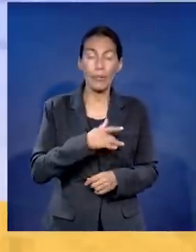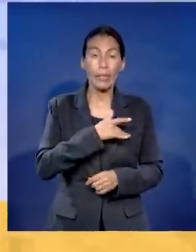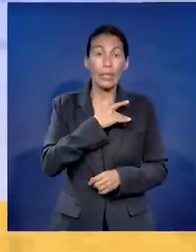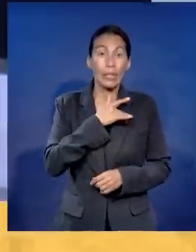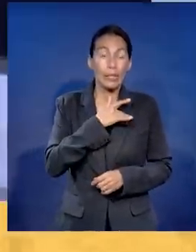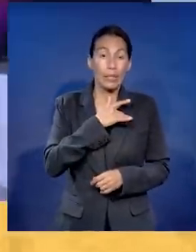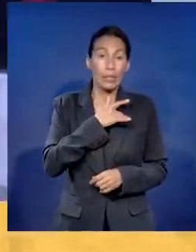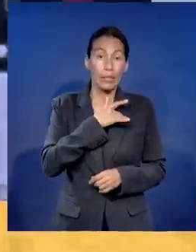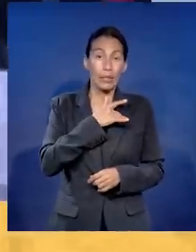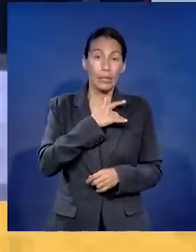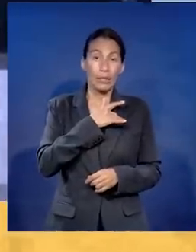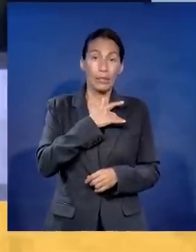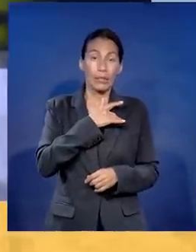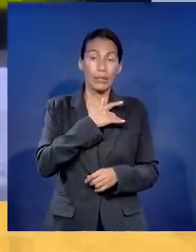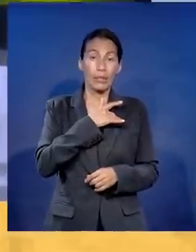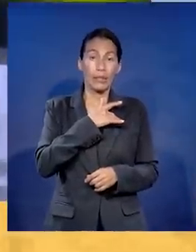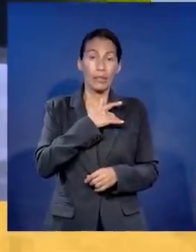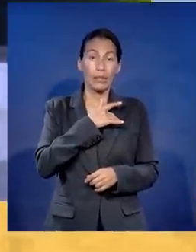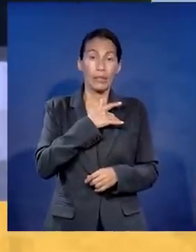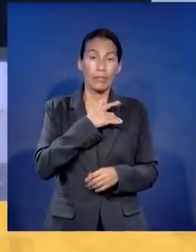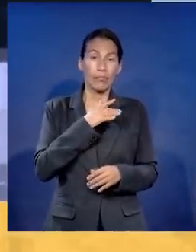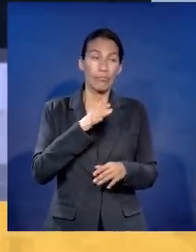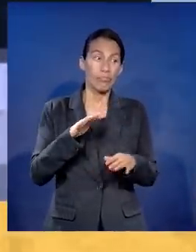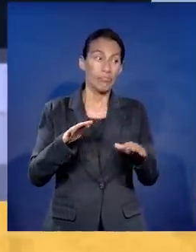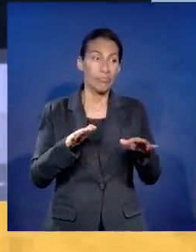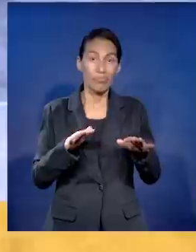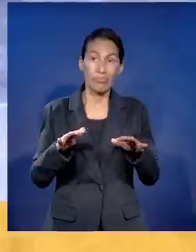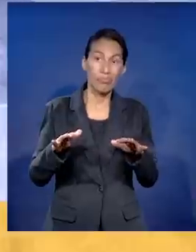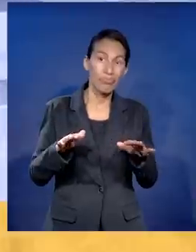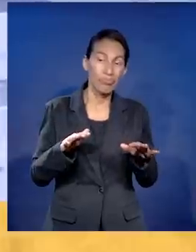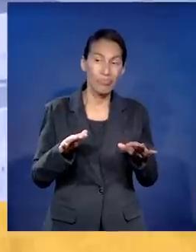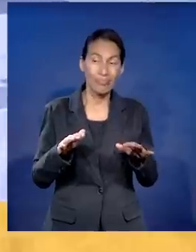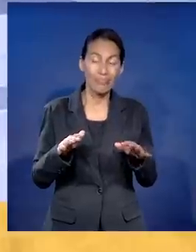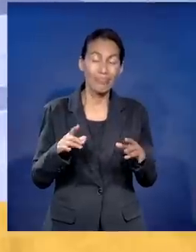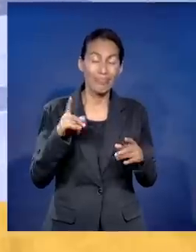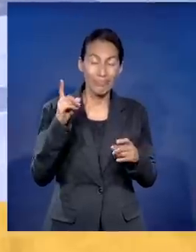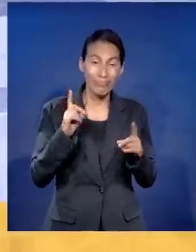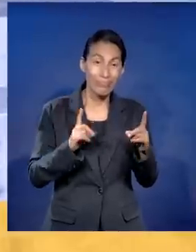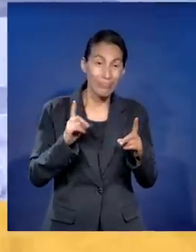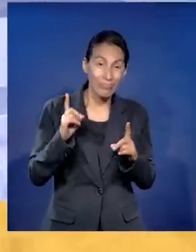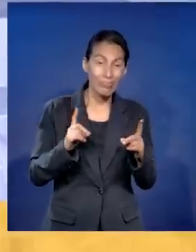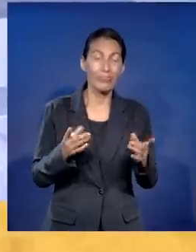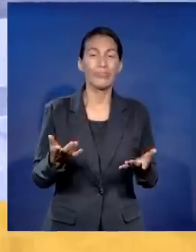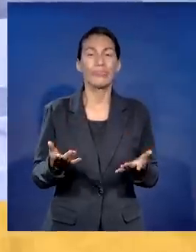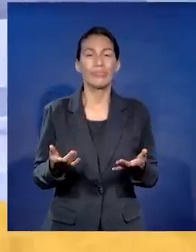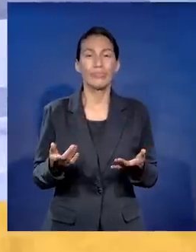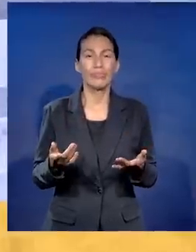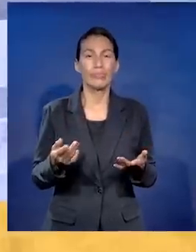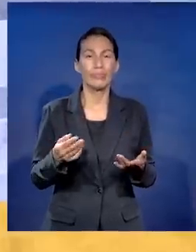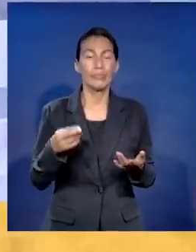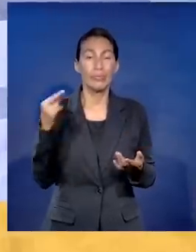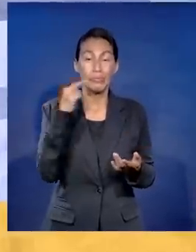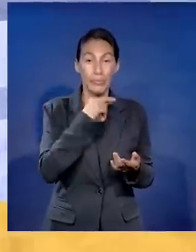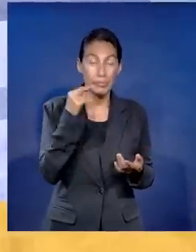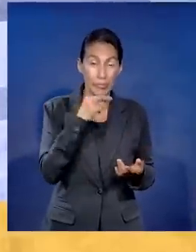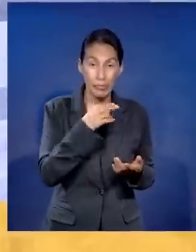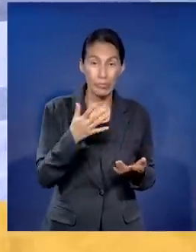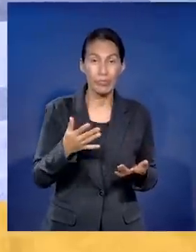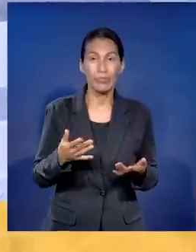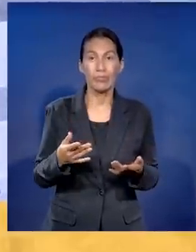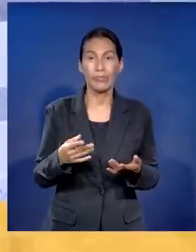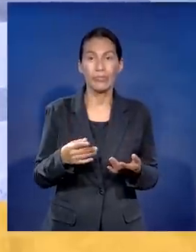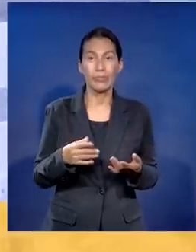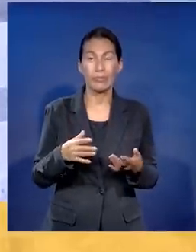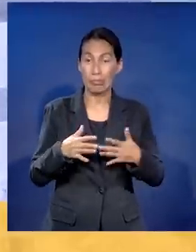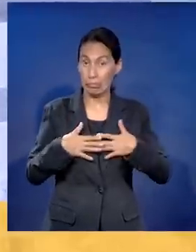porque los sentimientos lo que se siente es es muy movedizo es movedizo se mueve